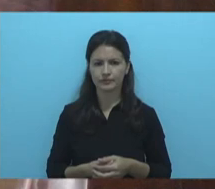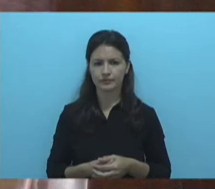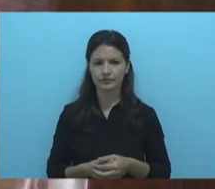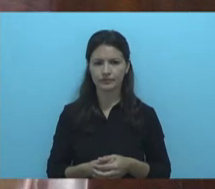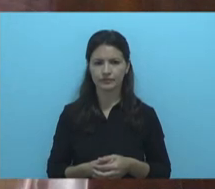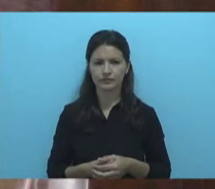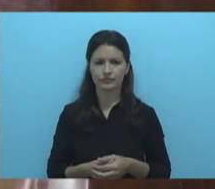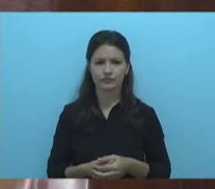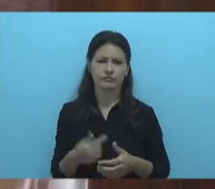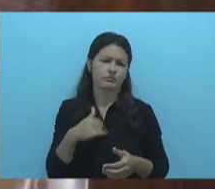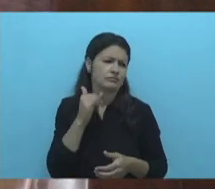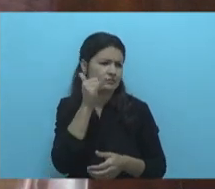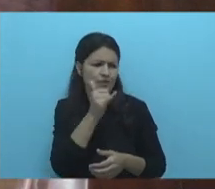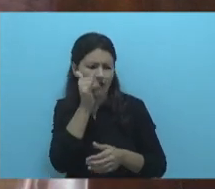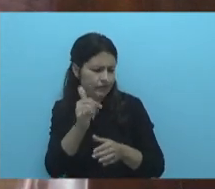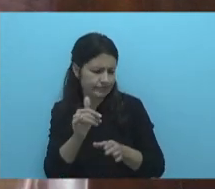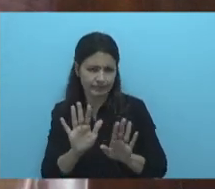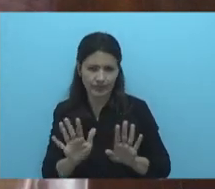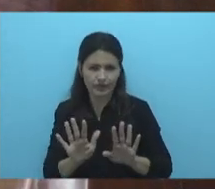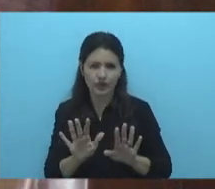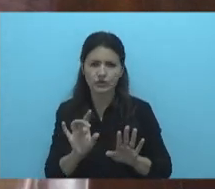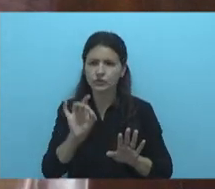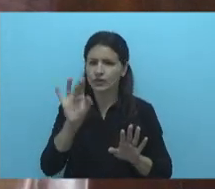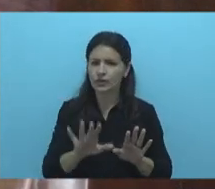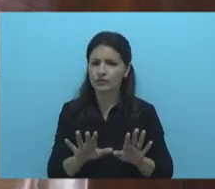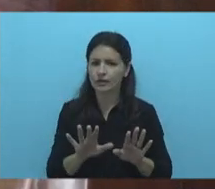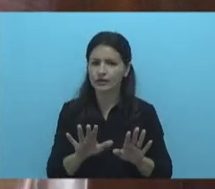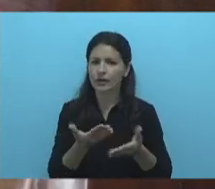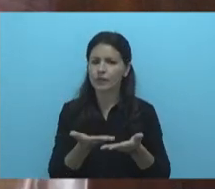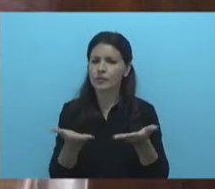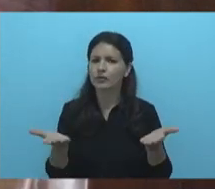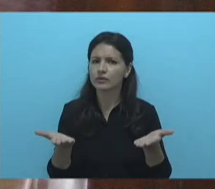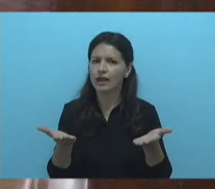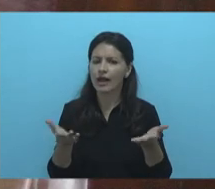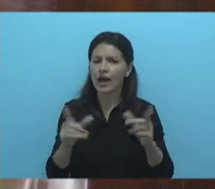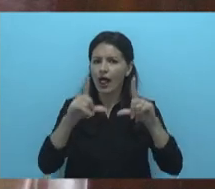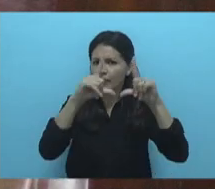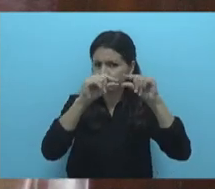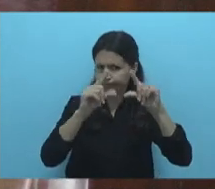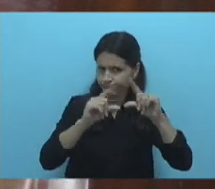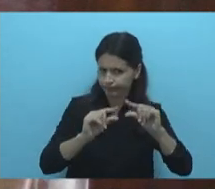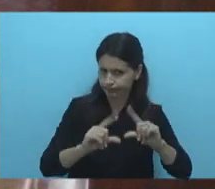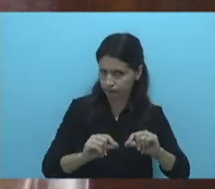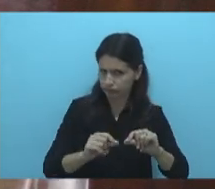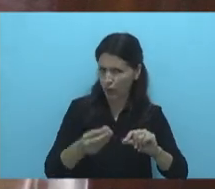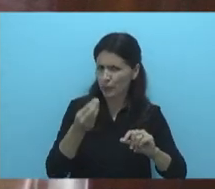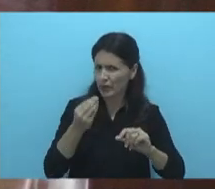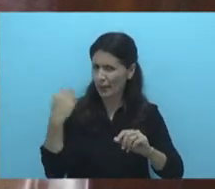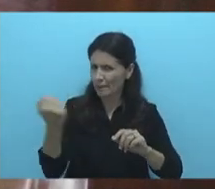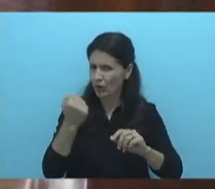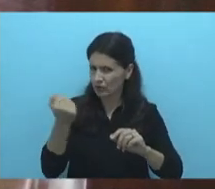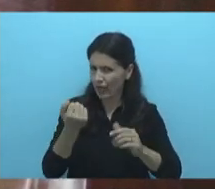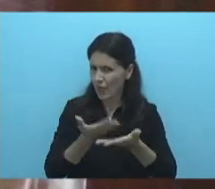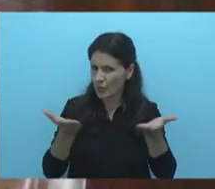no argumentar, me parece que no hace falta, sino simplemente poner sobre la mesa algunos datos respecto de por qué es